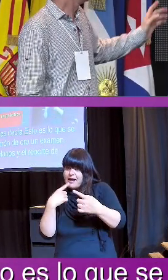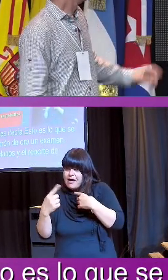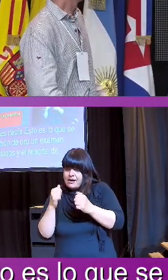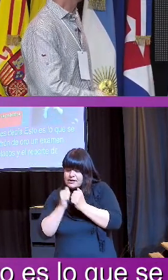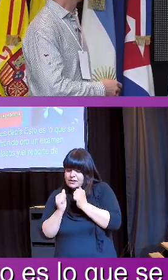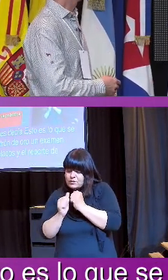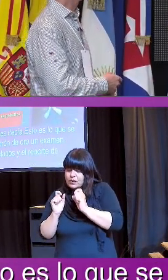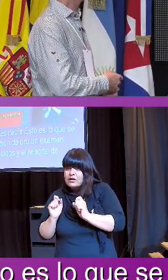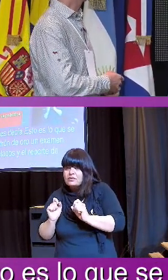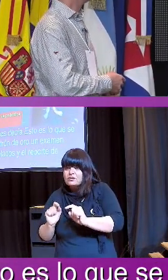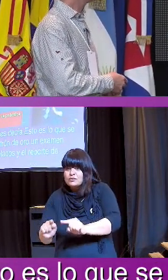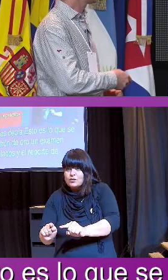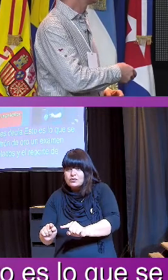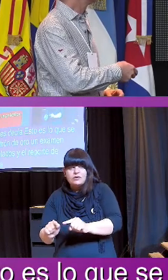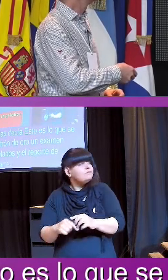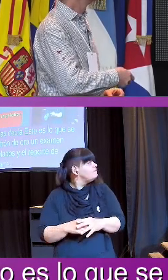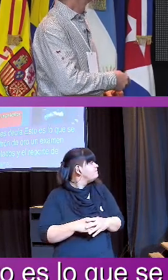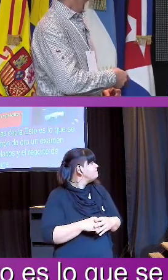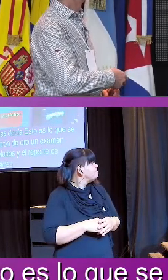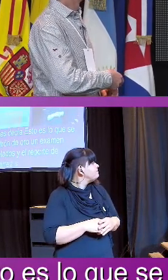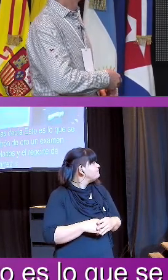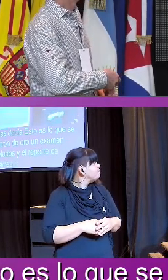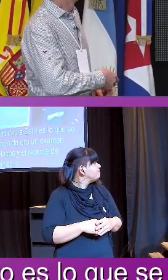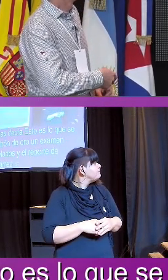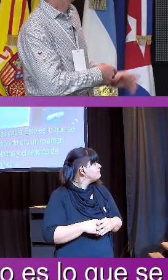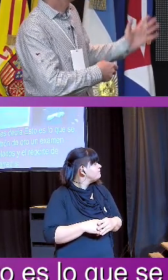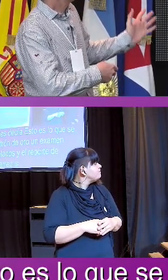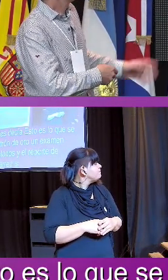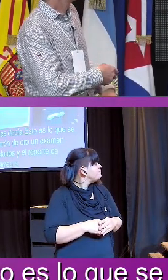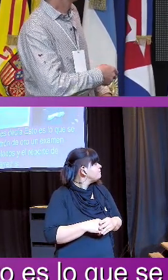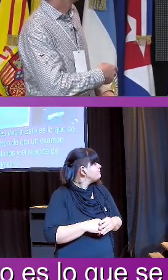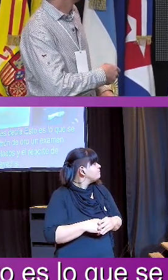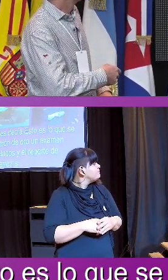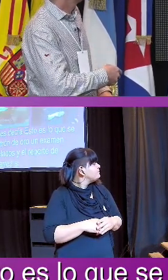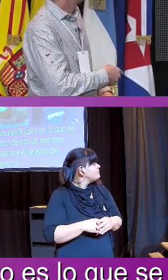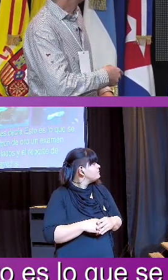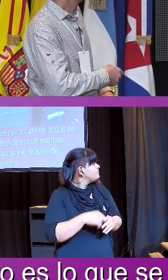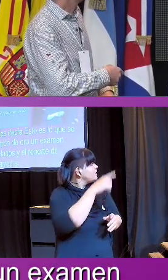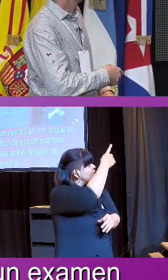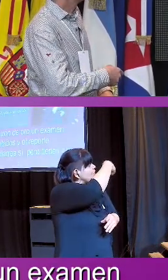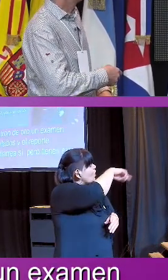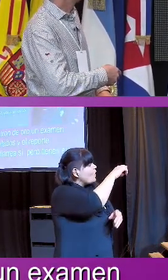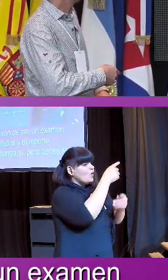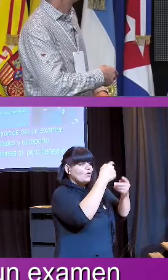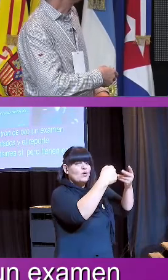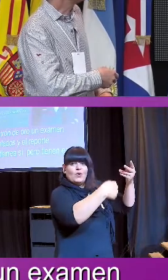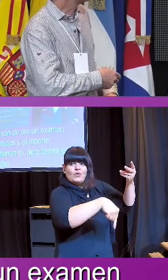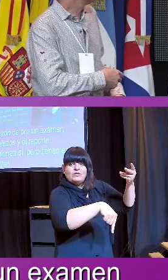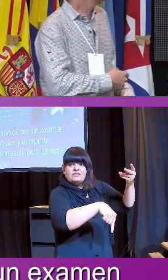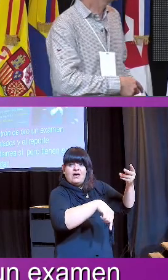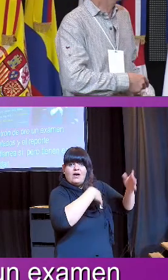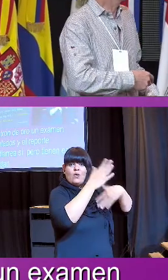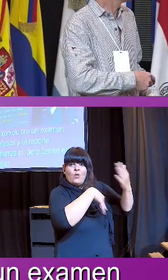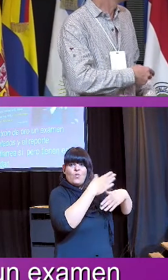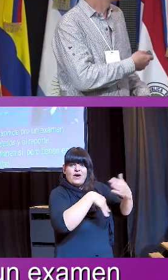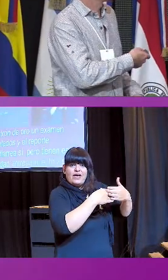historia, 3DI o ADIR, ¿sí? Pero tienen este problema, ¿no? El precio, la disponibilidad, el tiempo de entrenamiento